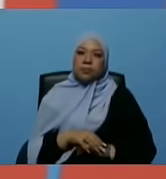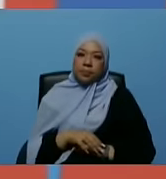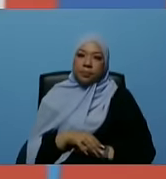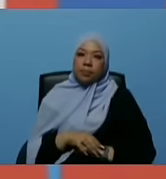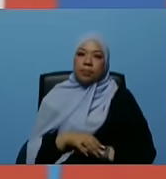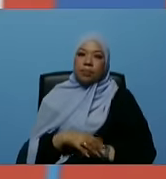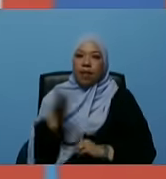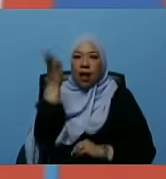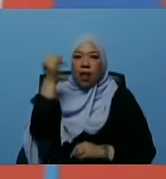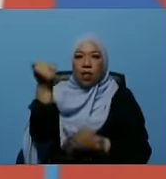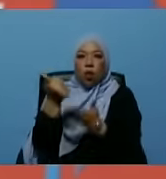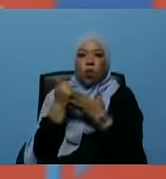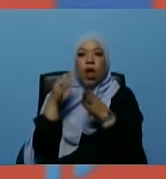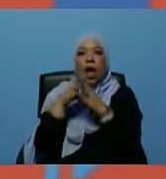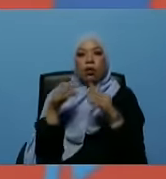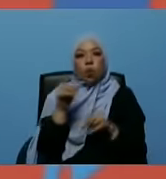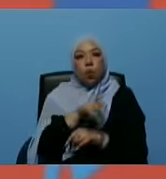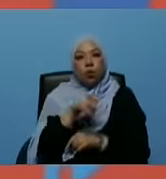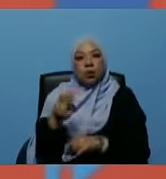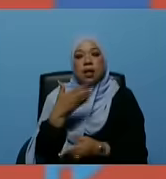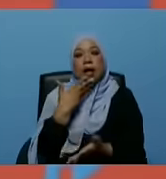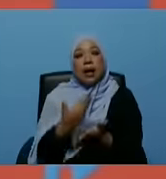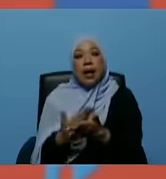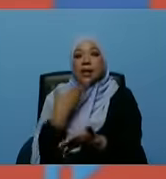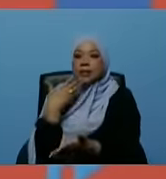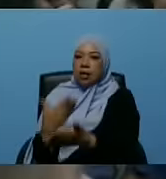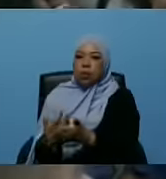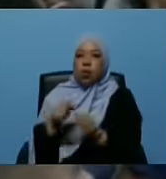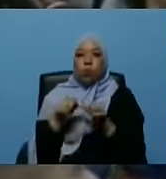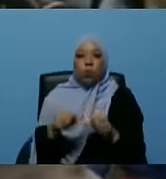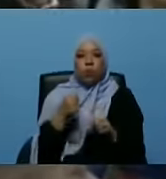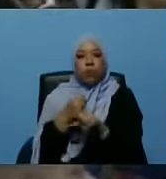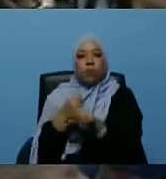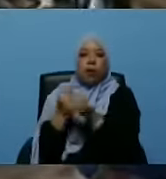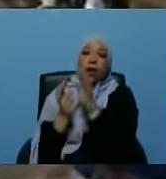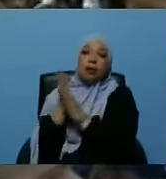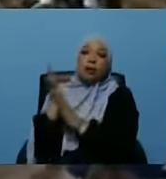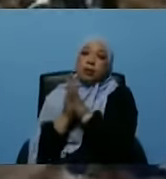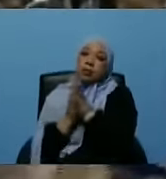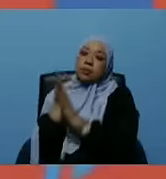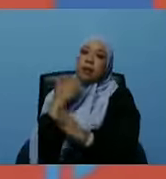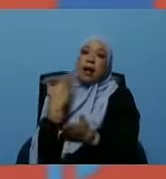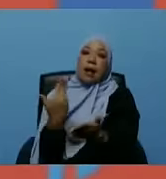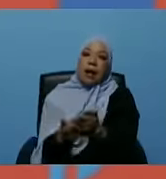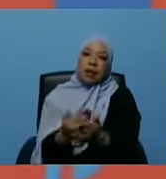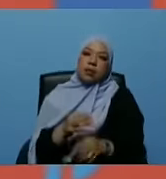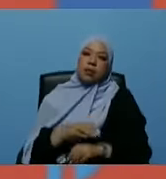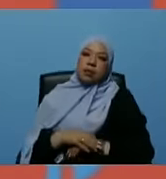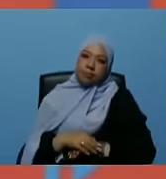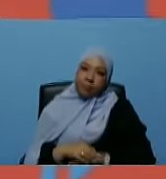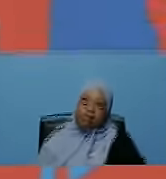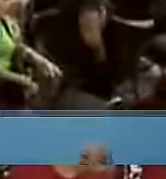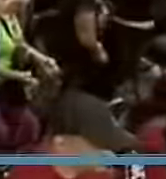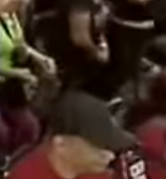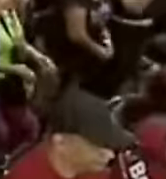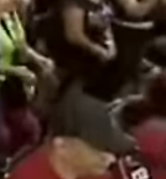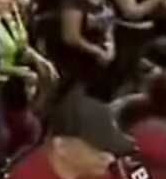Que Dios me los bendiga a todos y todas. Muchas gracias. Seguimos emprendiendo. Gracias.